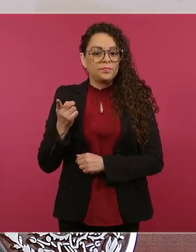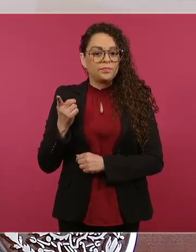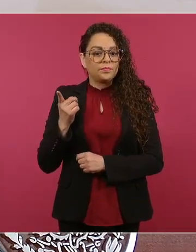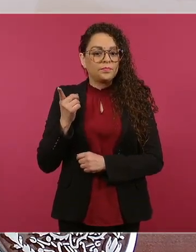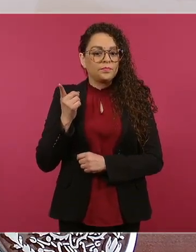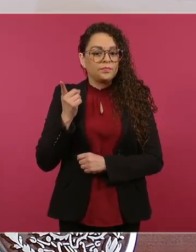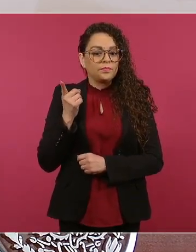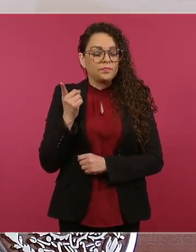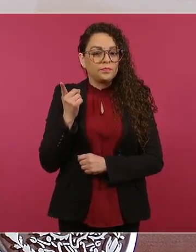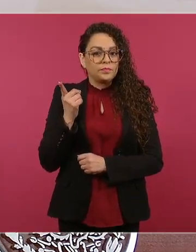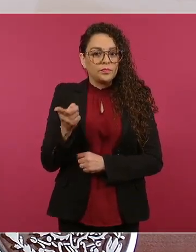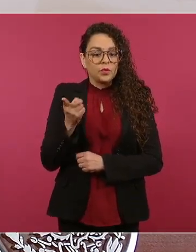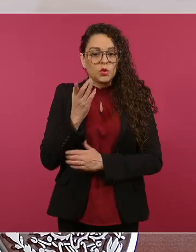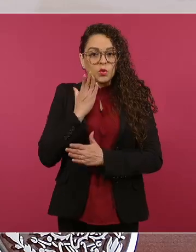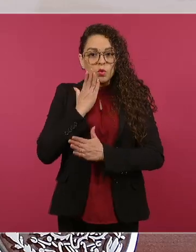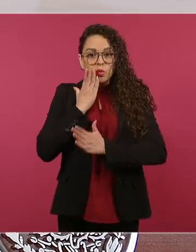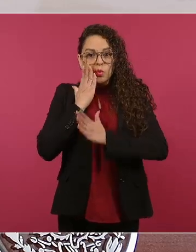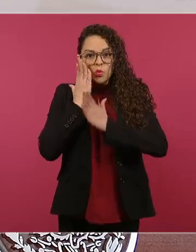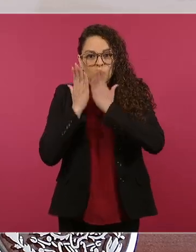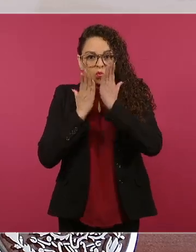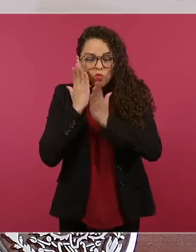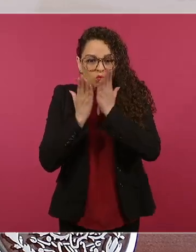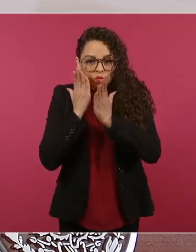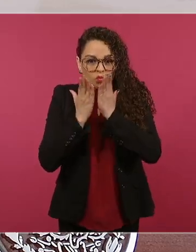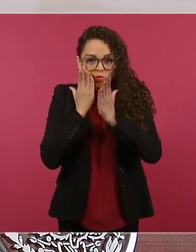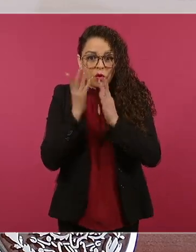en las universidades de Estados Unidos?